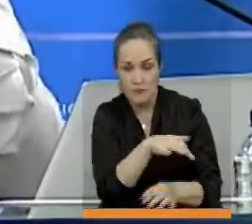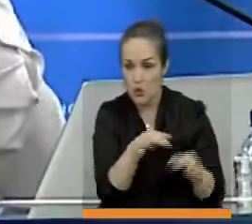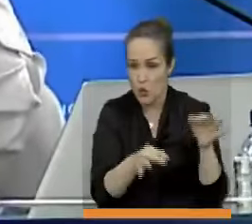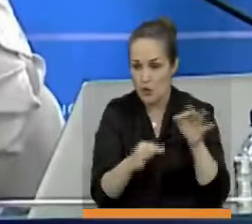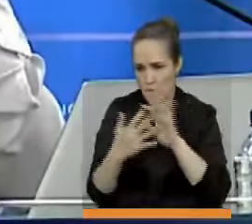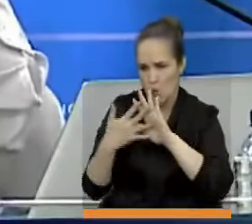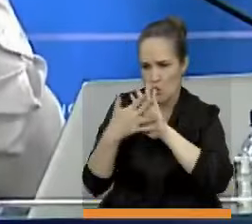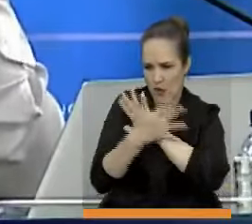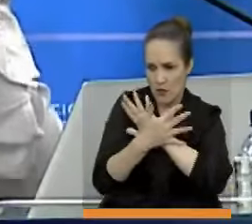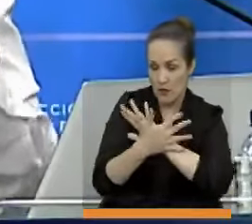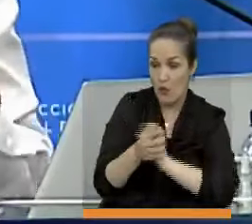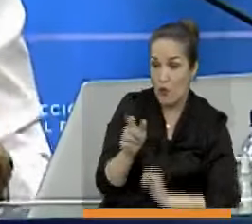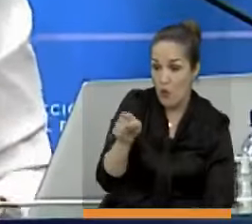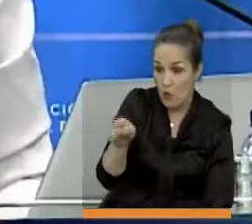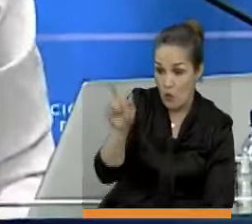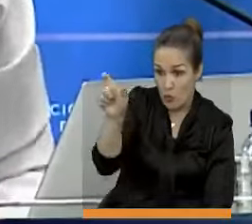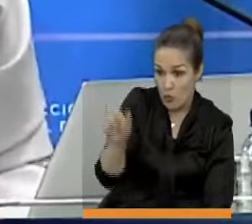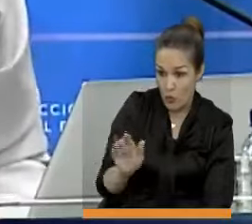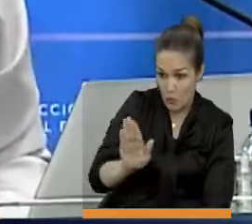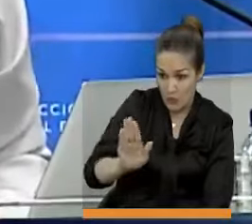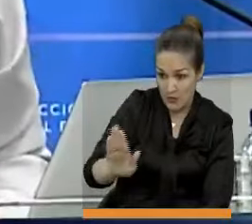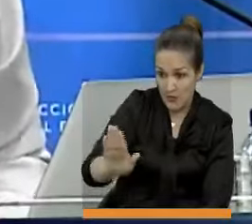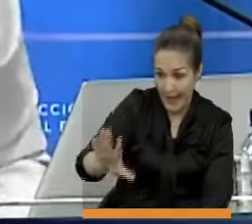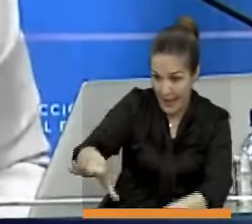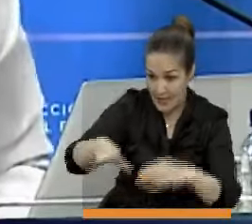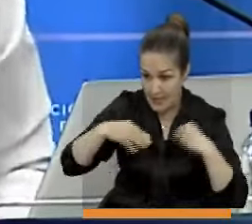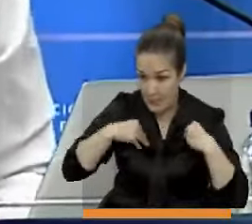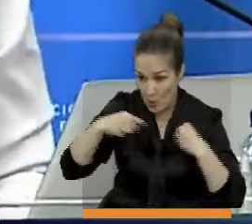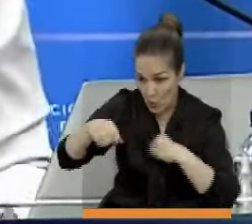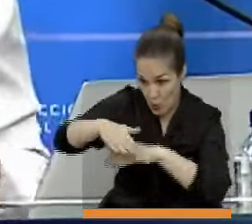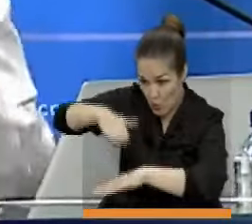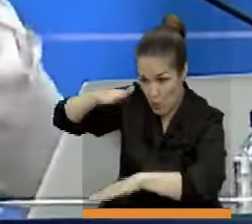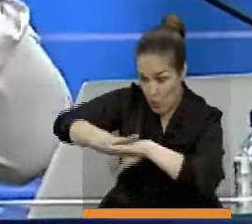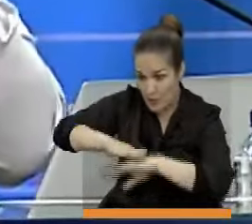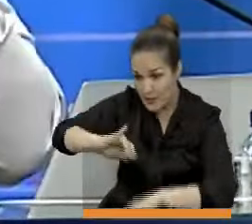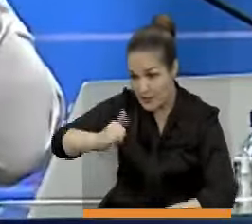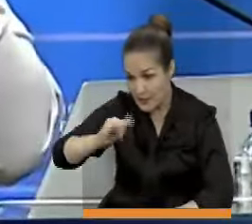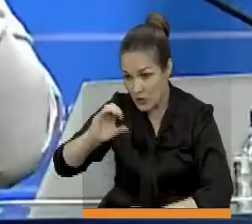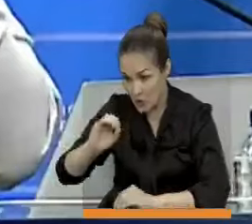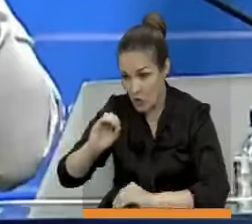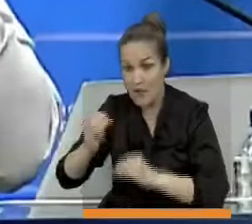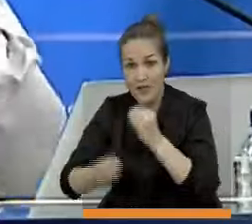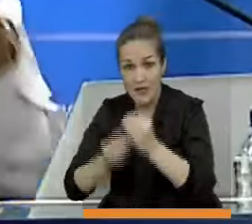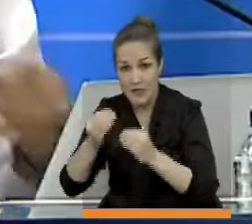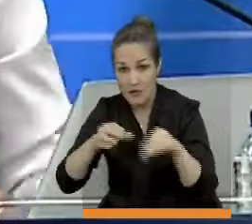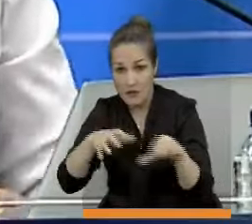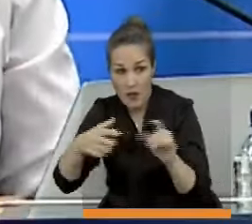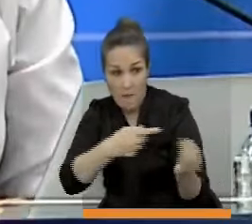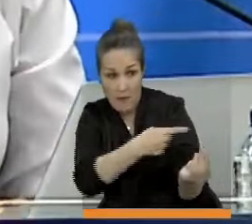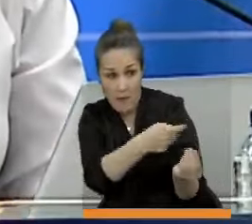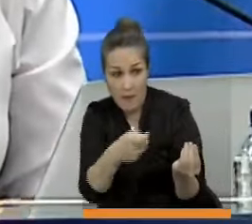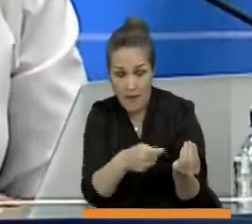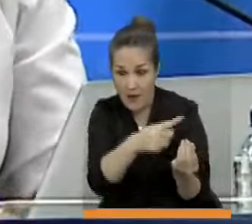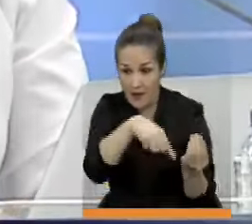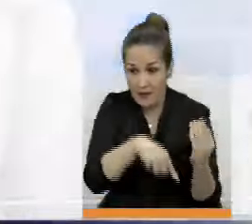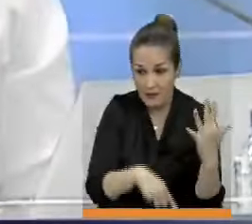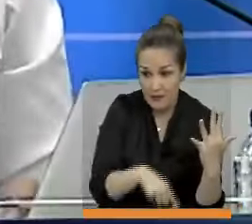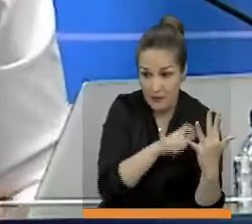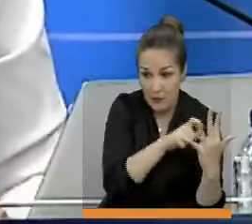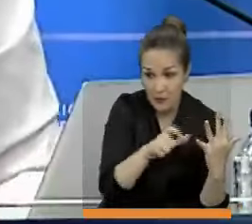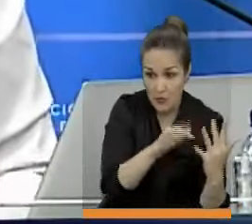manifestar si usted acepta responsabilidad sobre los hechos de la masacre del